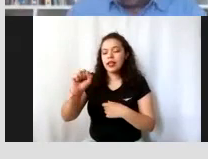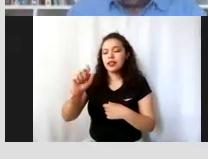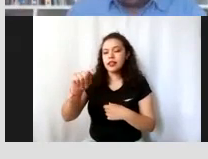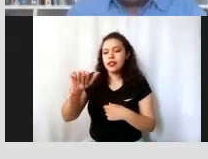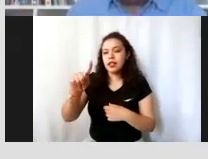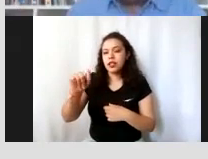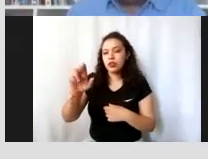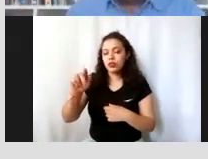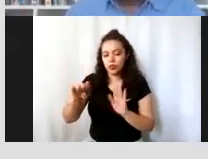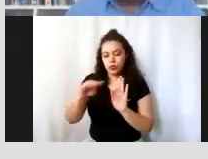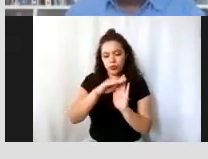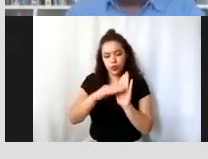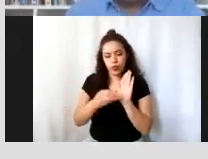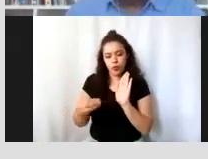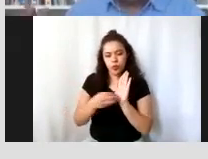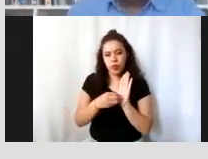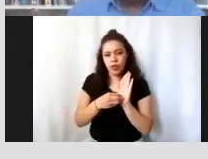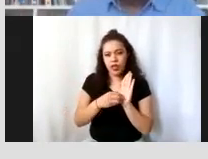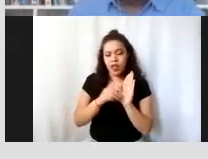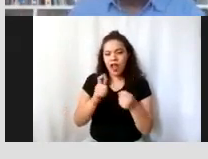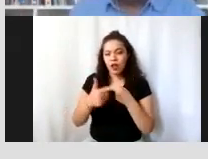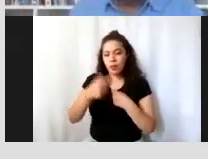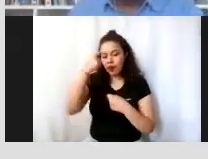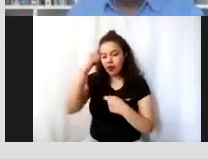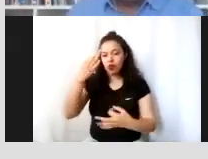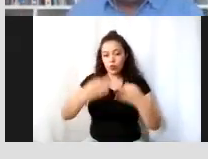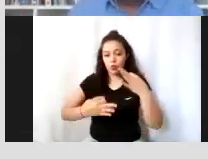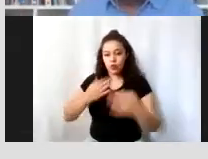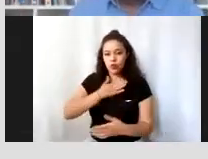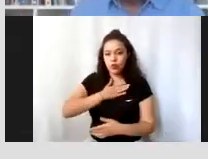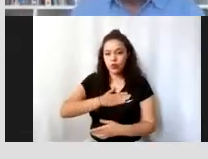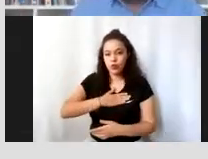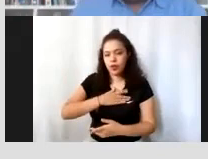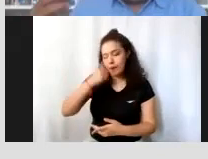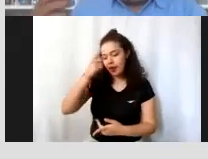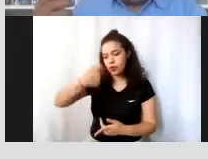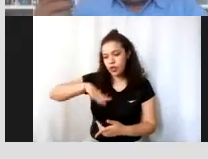incluirlo, de tal manera que se justifique que ustedes lo sigan teniendo. Esto es,